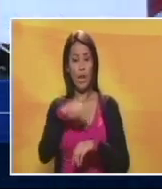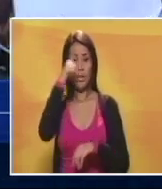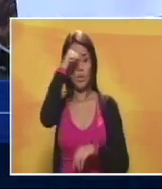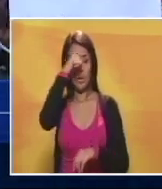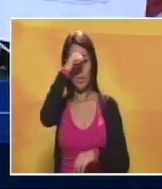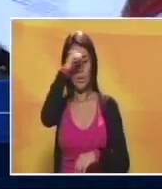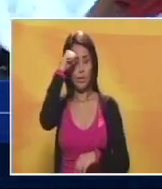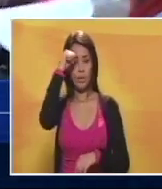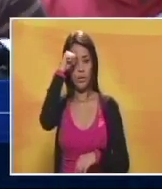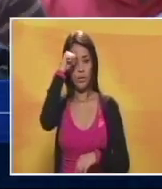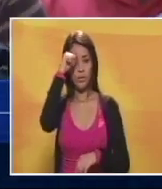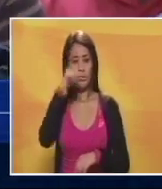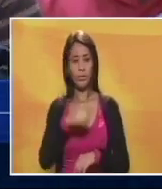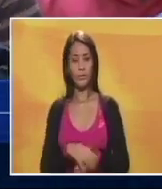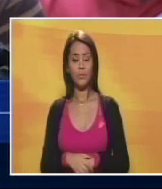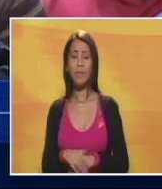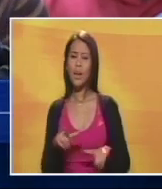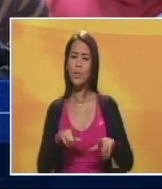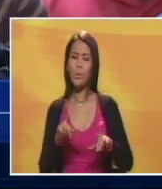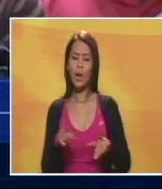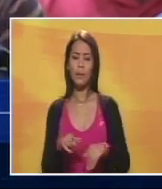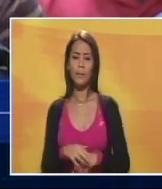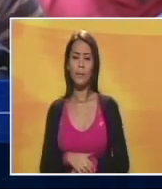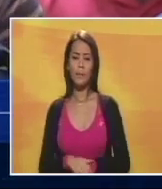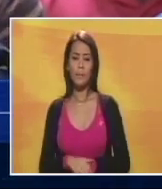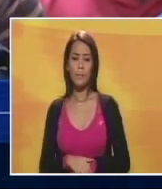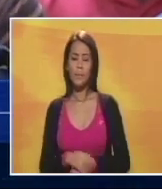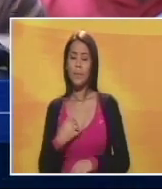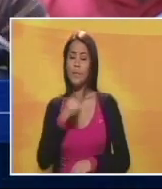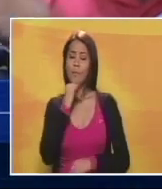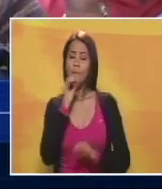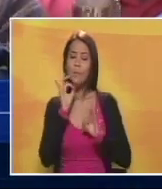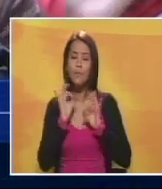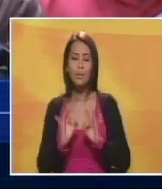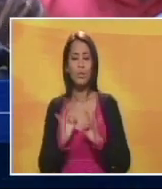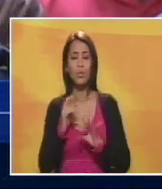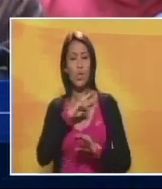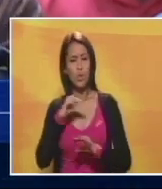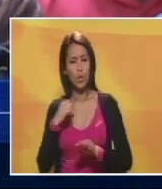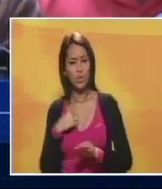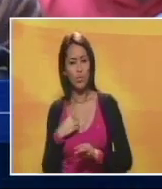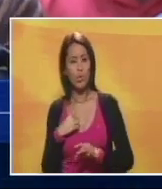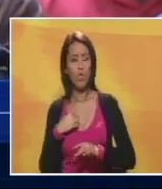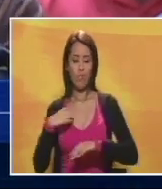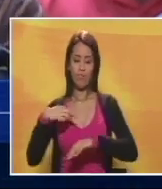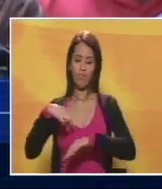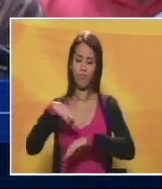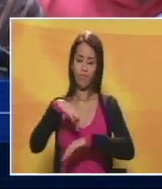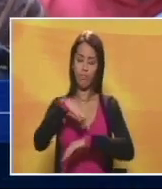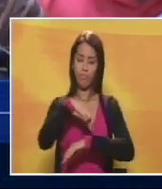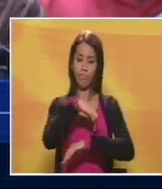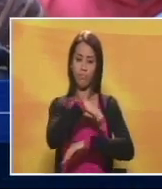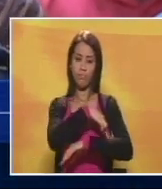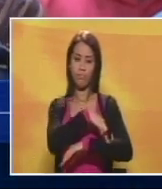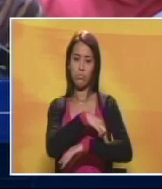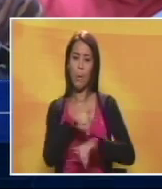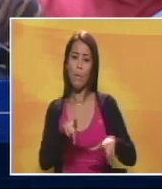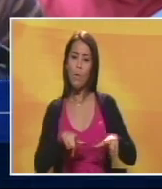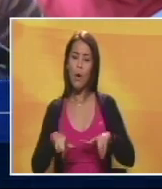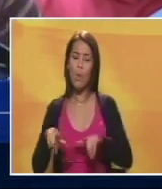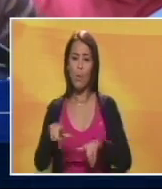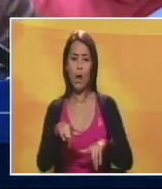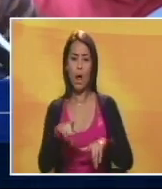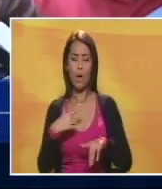domingo en el helicoide notificando que nosotros íbamos a hacer una pequeña caminata por el bulevar con el